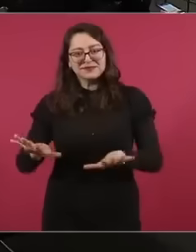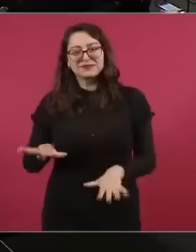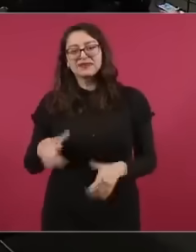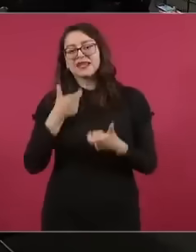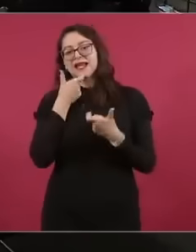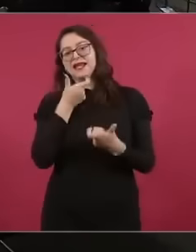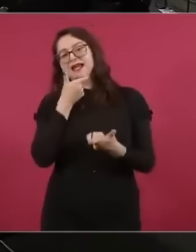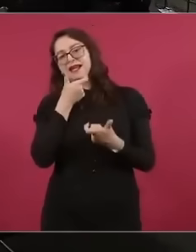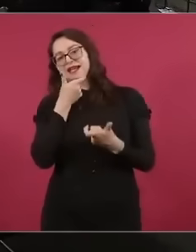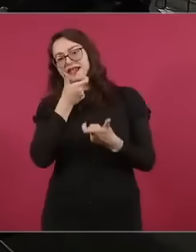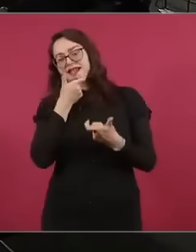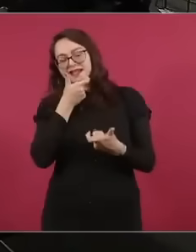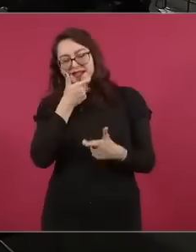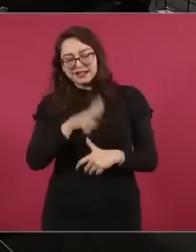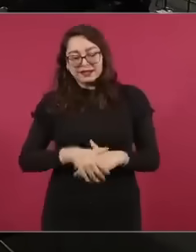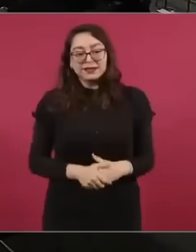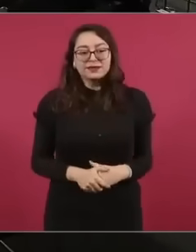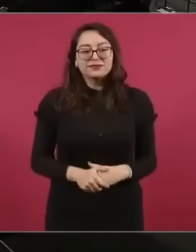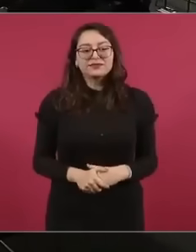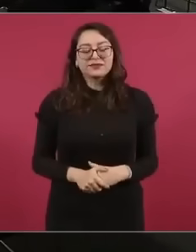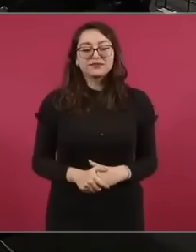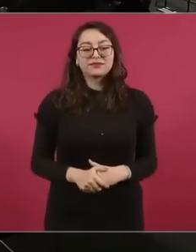bien,